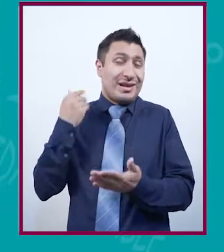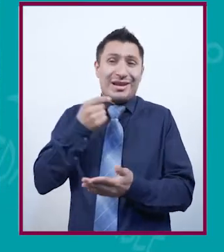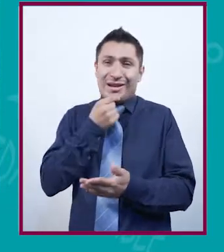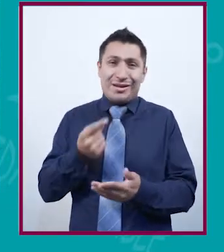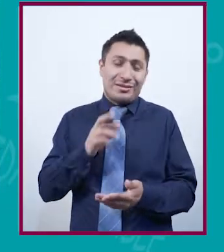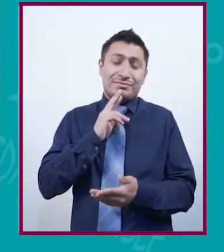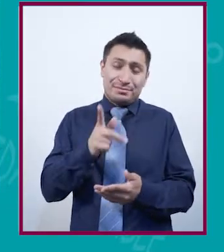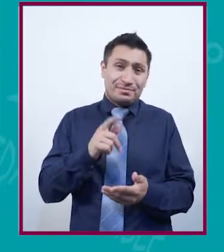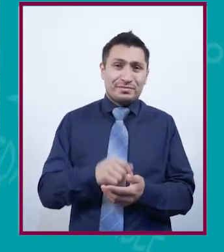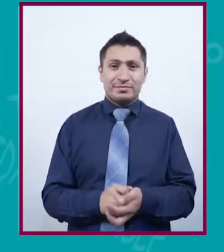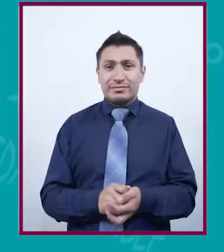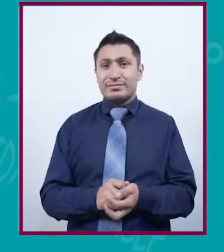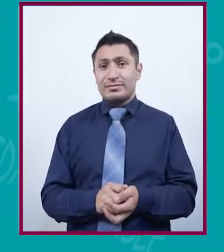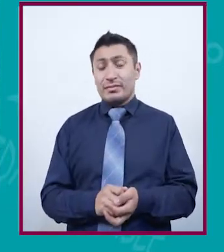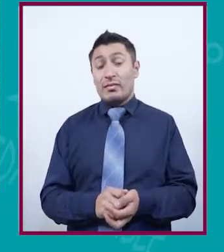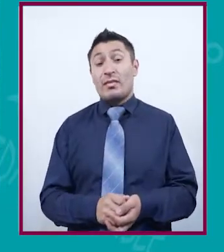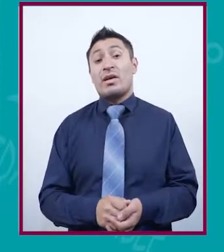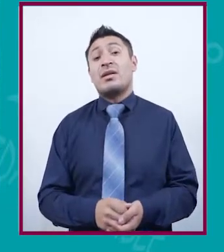momento.